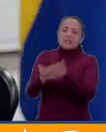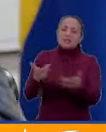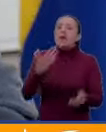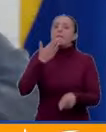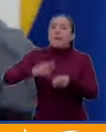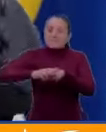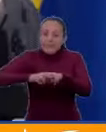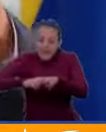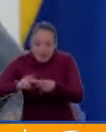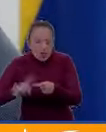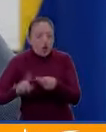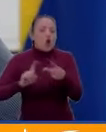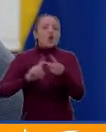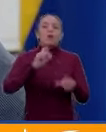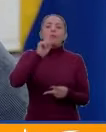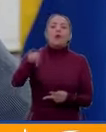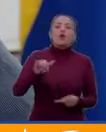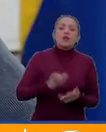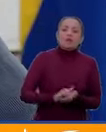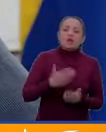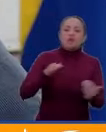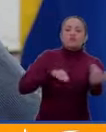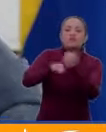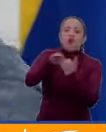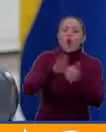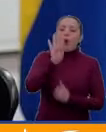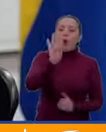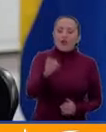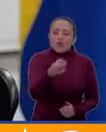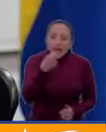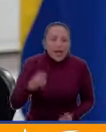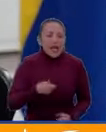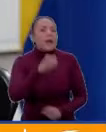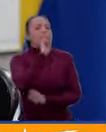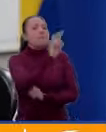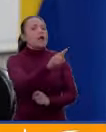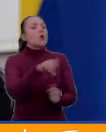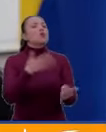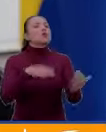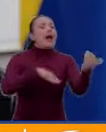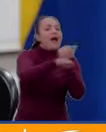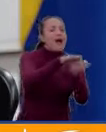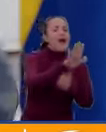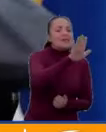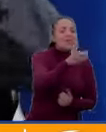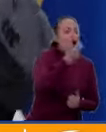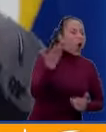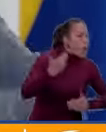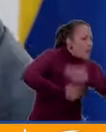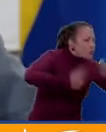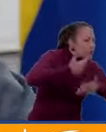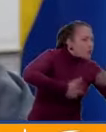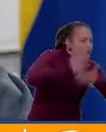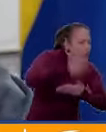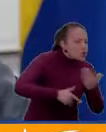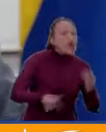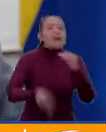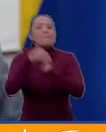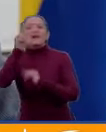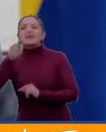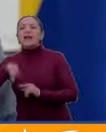metro Bogotá estoy preguntando por las vías 4G estoy preguntando por las vías 5g estoy preguntando por los proyectos